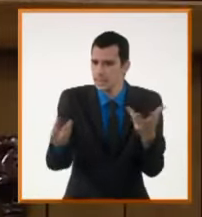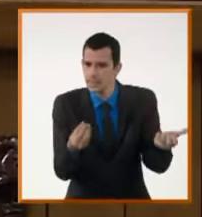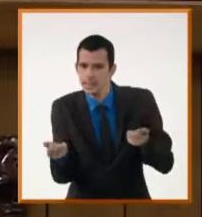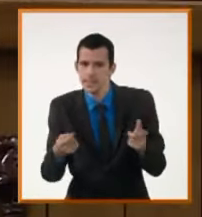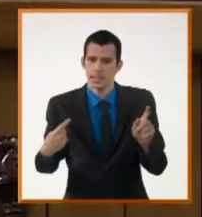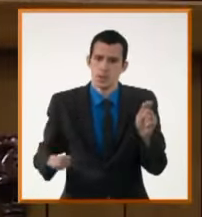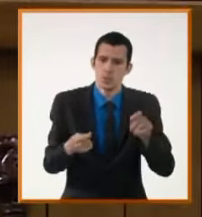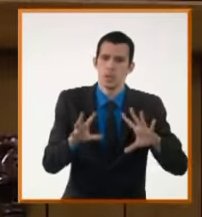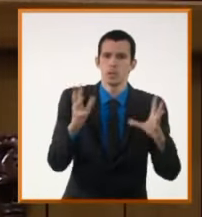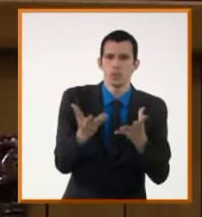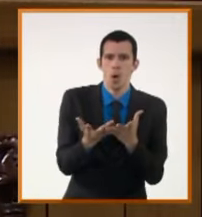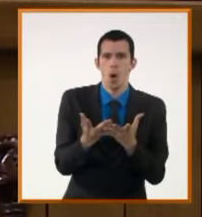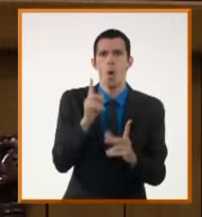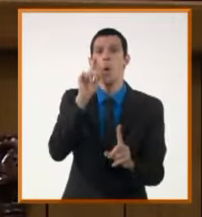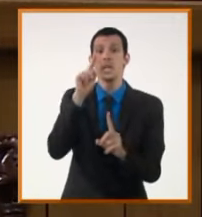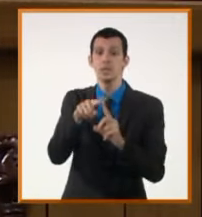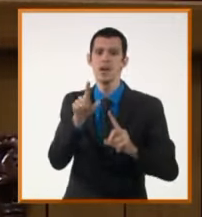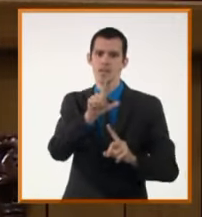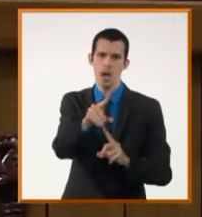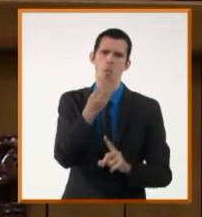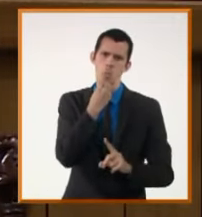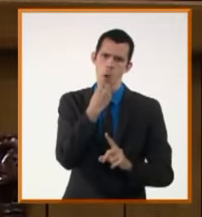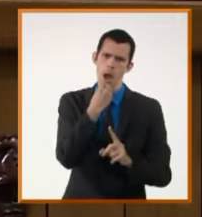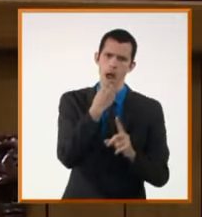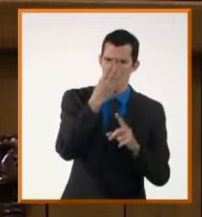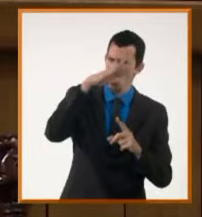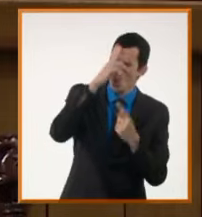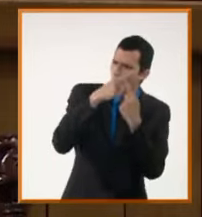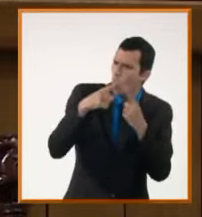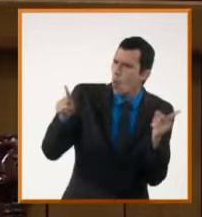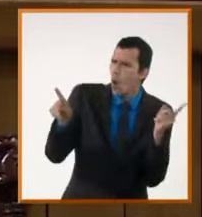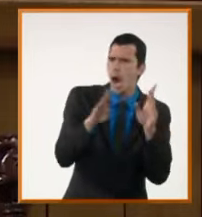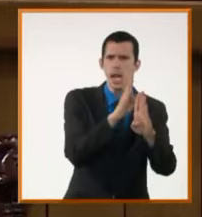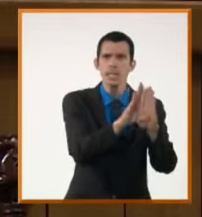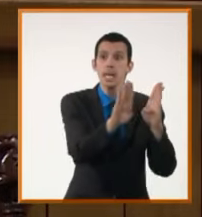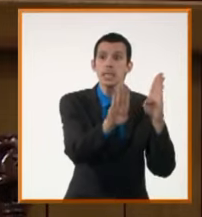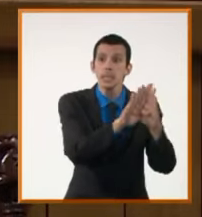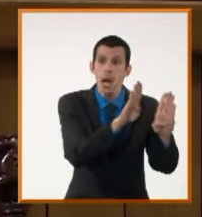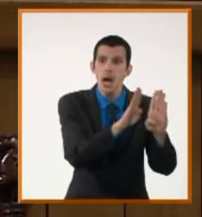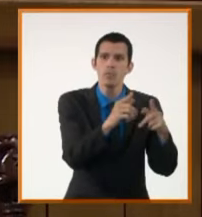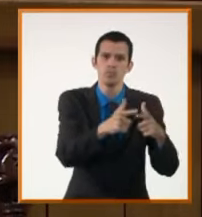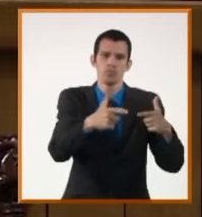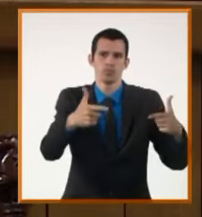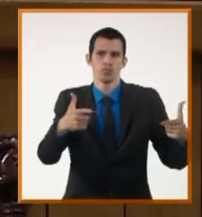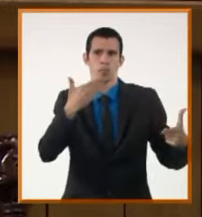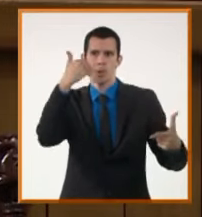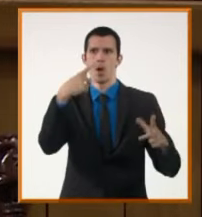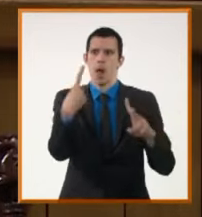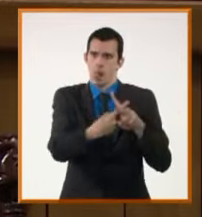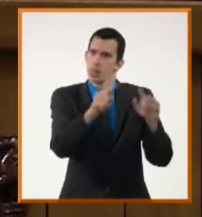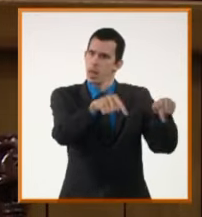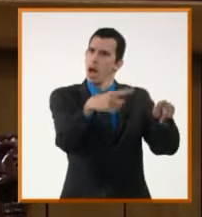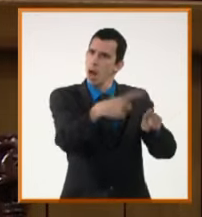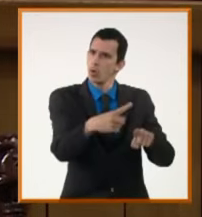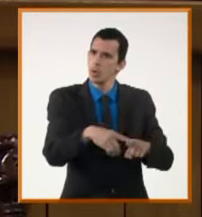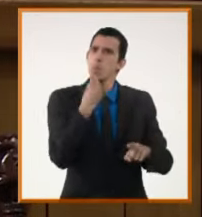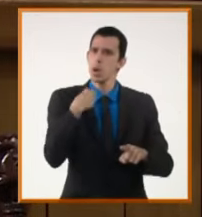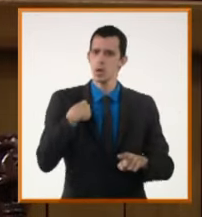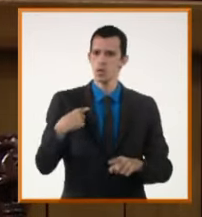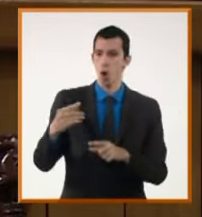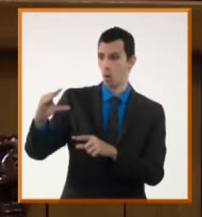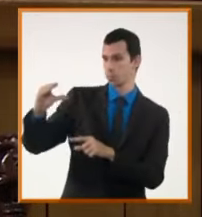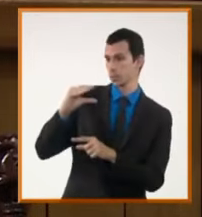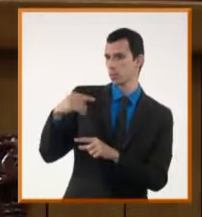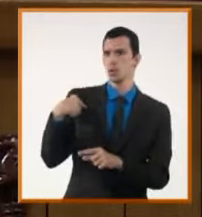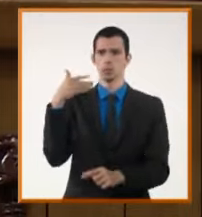ratifico aquí la decisión del país, de la dirección del país, de que para nada la visión de este gobierno es ir